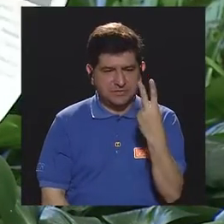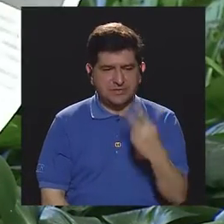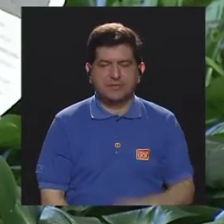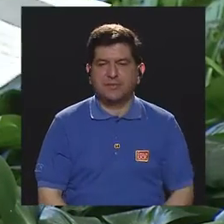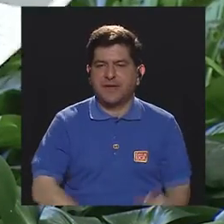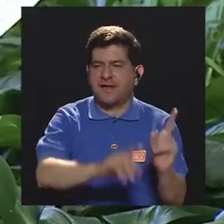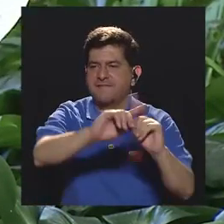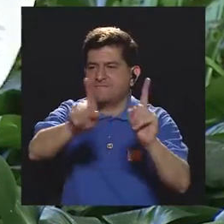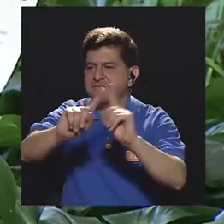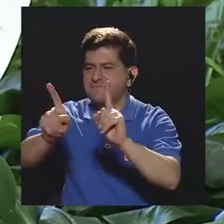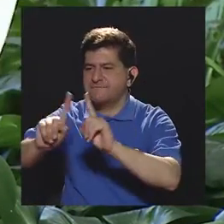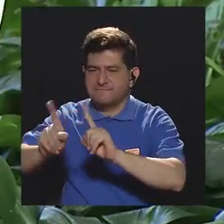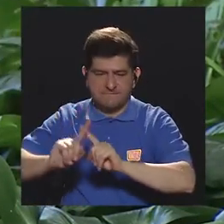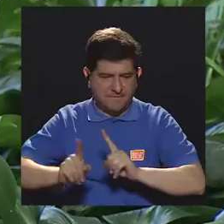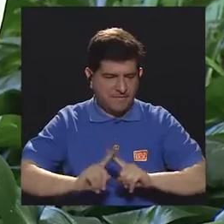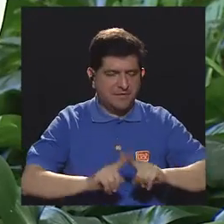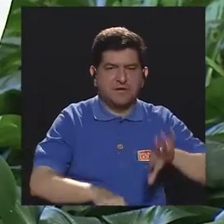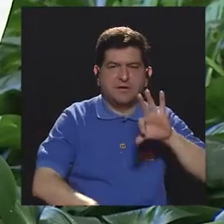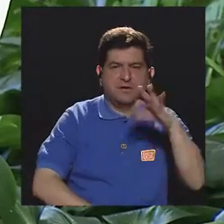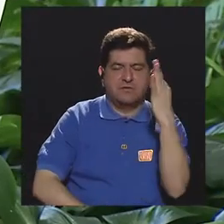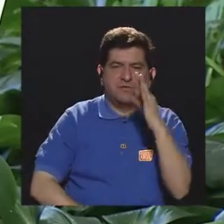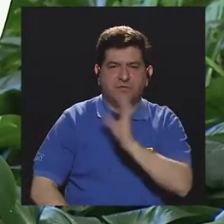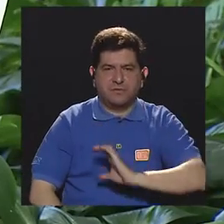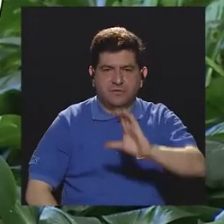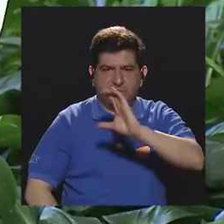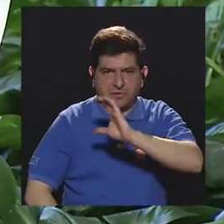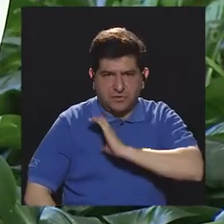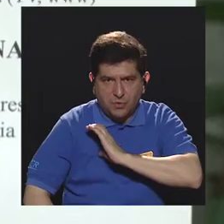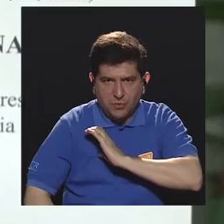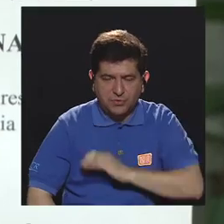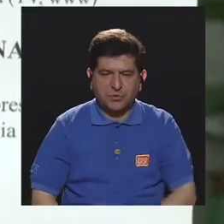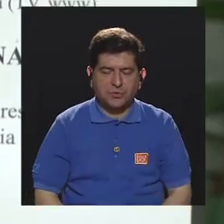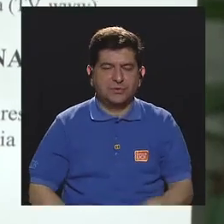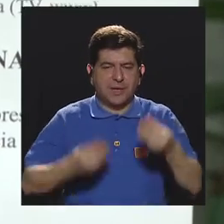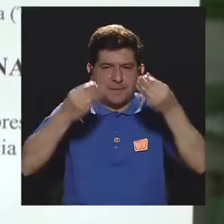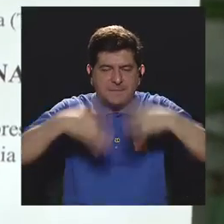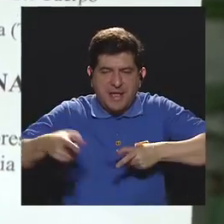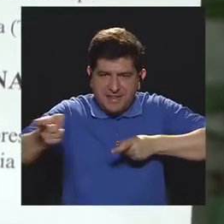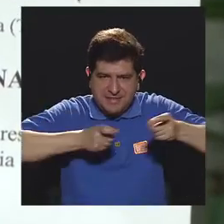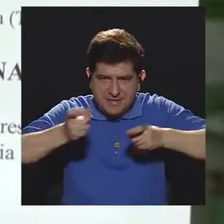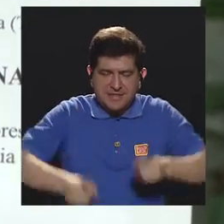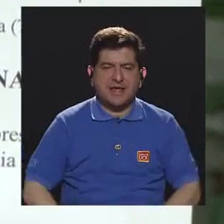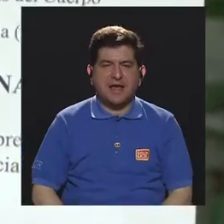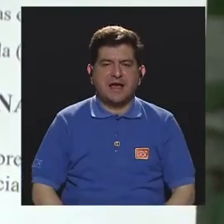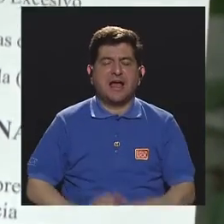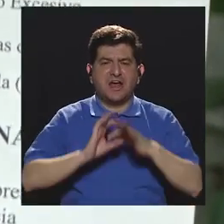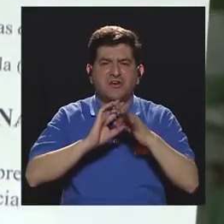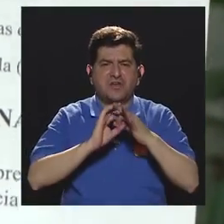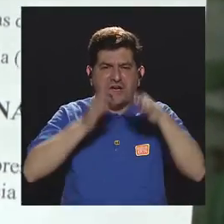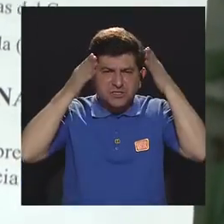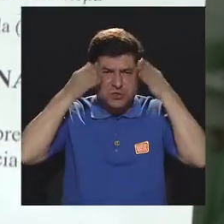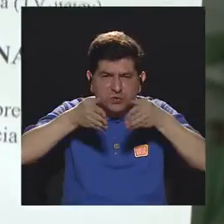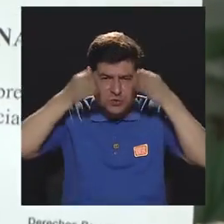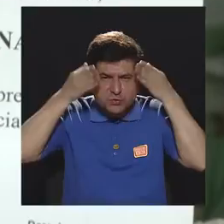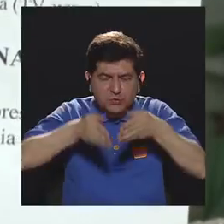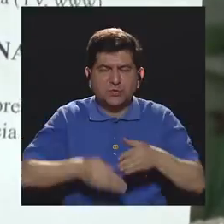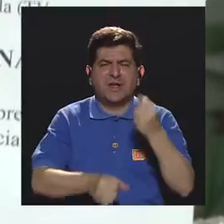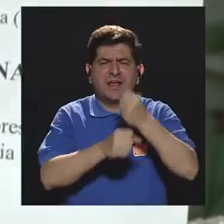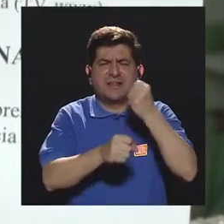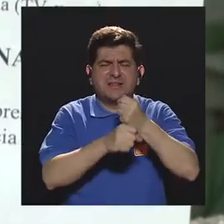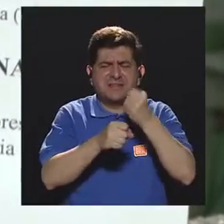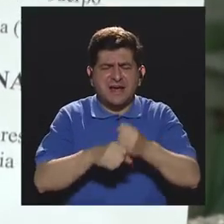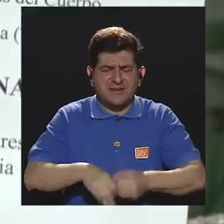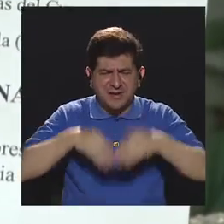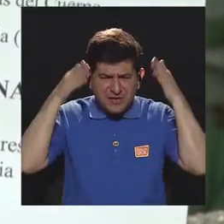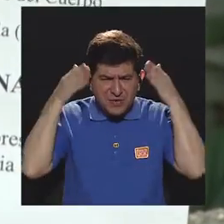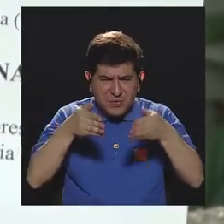en múltiples formas de comportamiento, de pérdida de control, de relaciones obsesivas, el trabajo